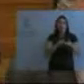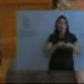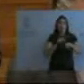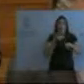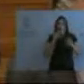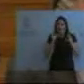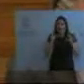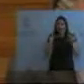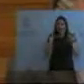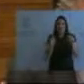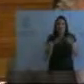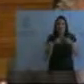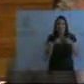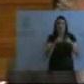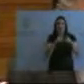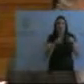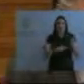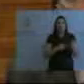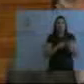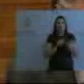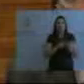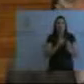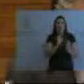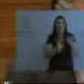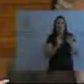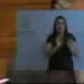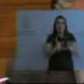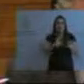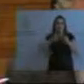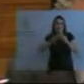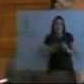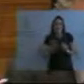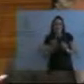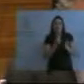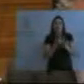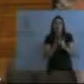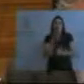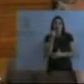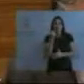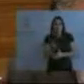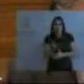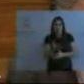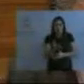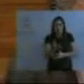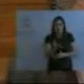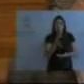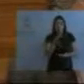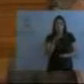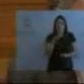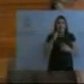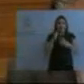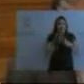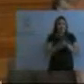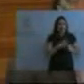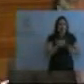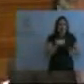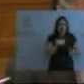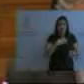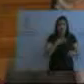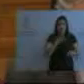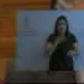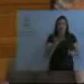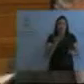al Principado de Asturias la adecuación y actualización de las tasas correspondientes que se han de pagar. Porque no podemos generar discriminación, porque si hay hechos